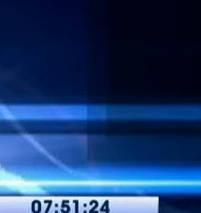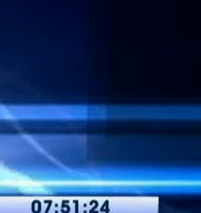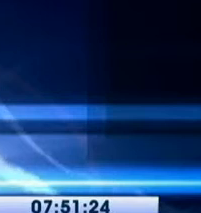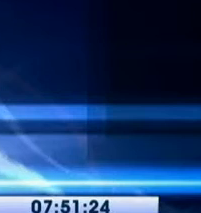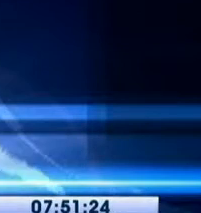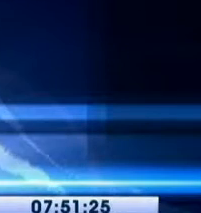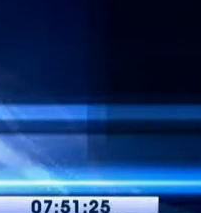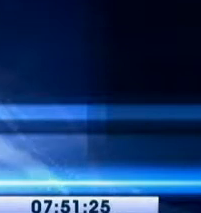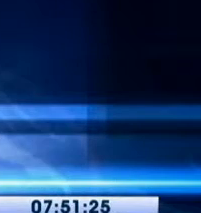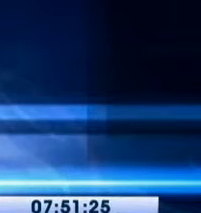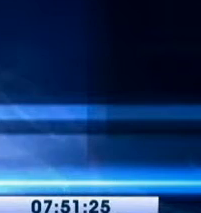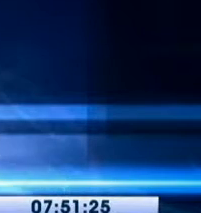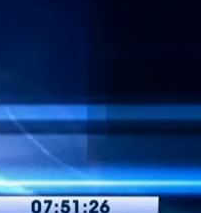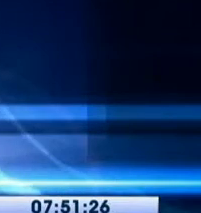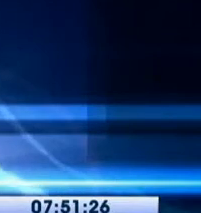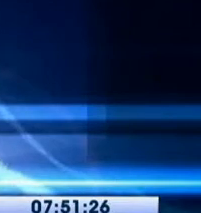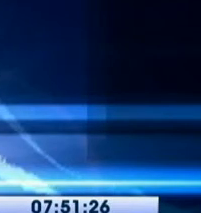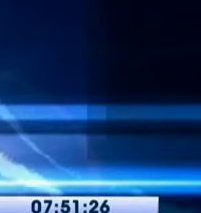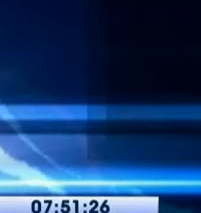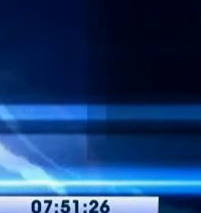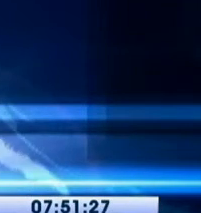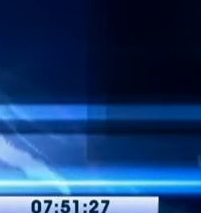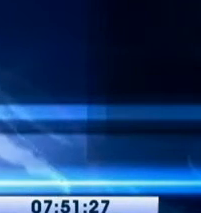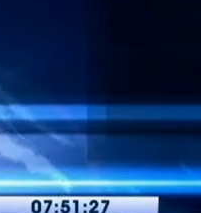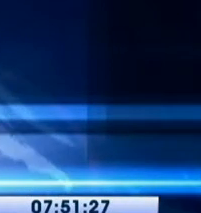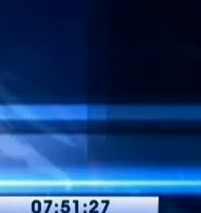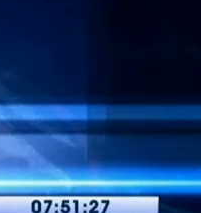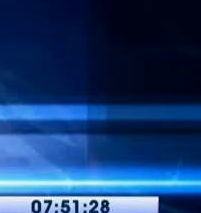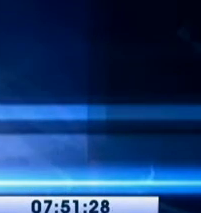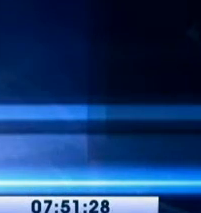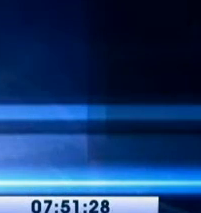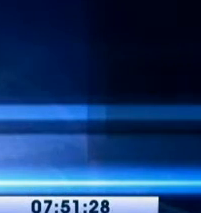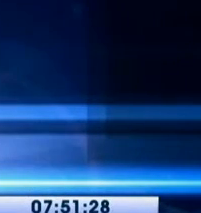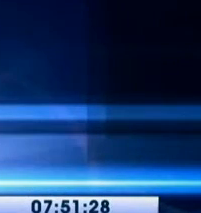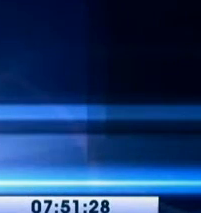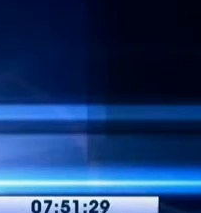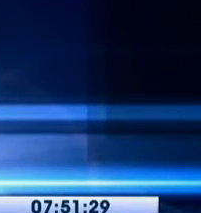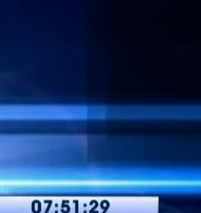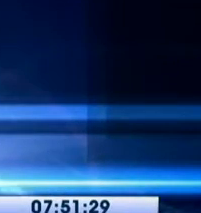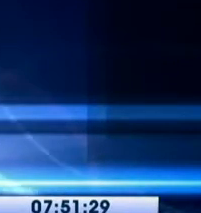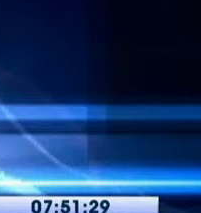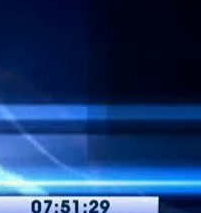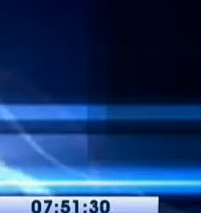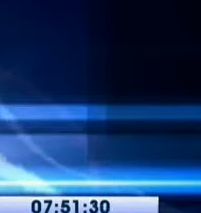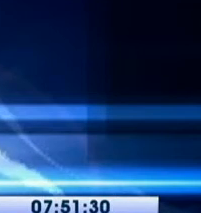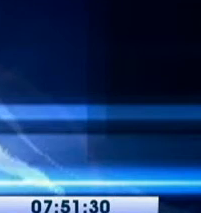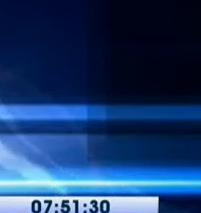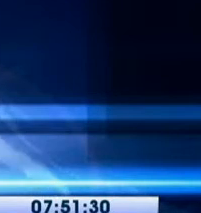096901-5348. O puede depositar su contribución a la cuenta de ahorros del Banco Pichincha